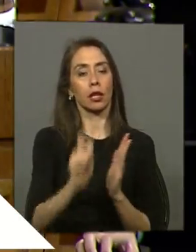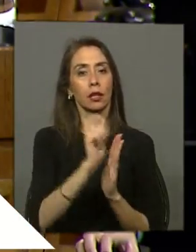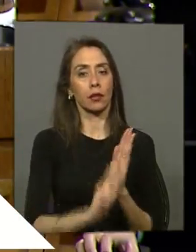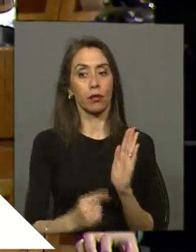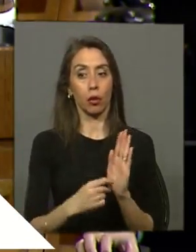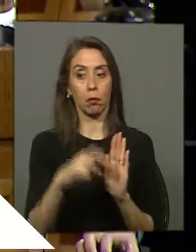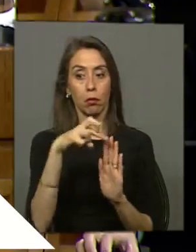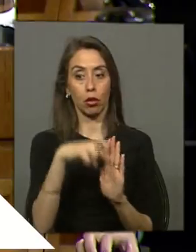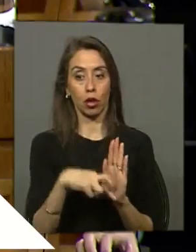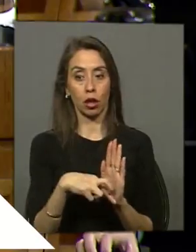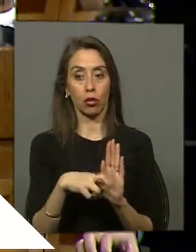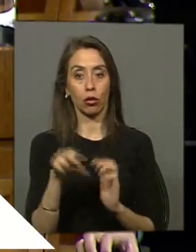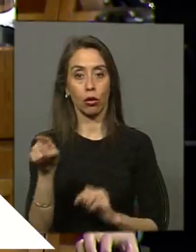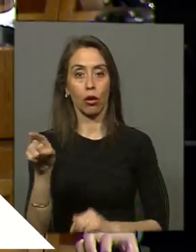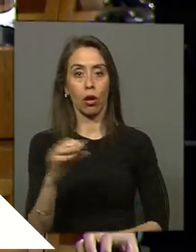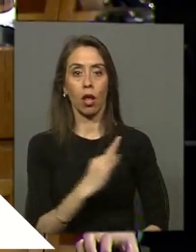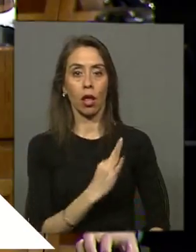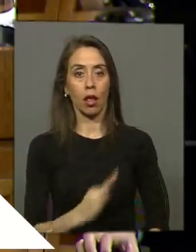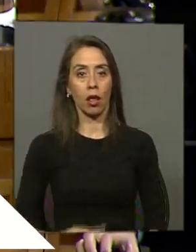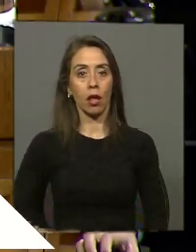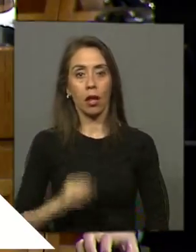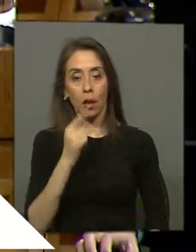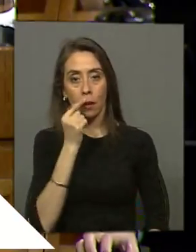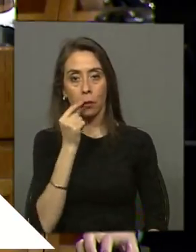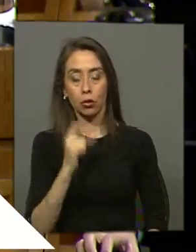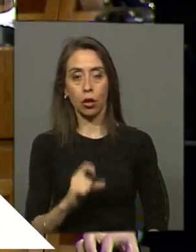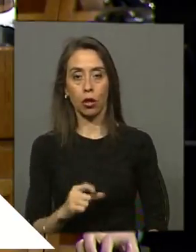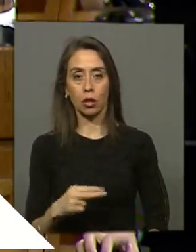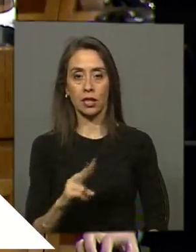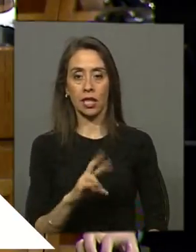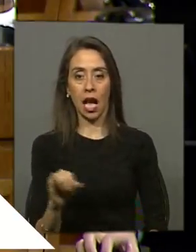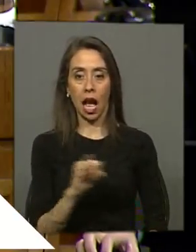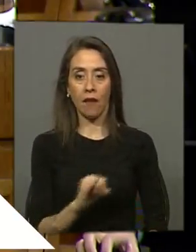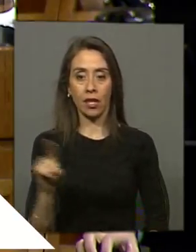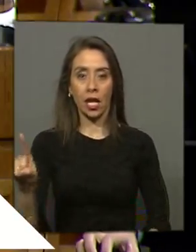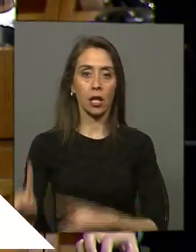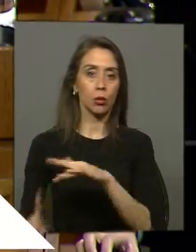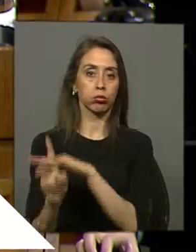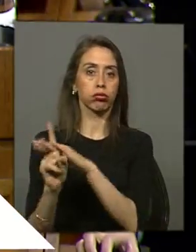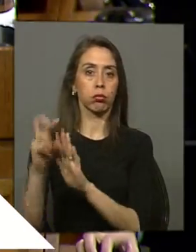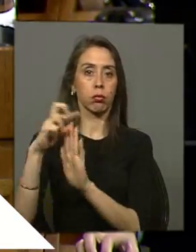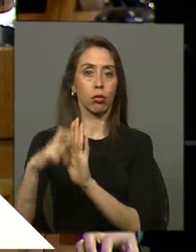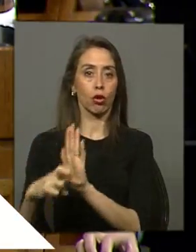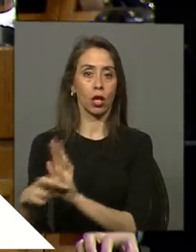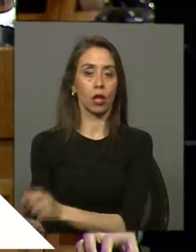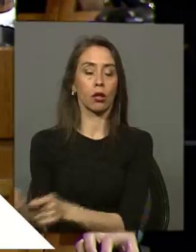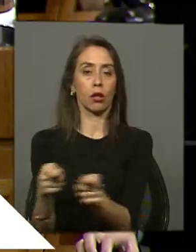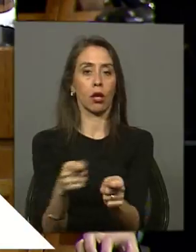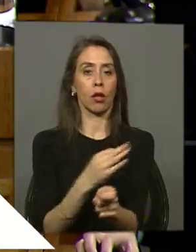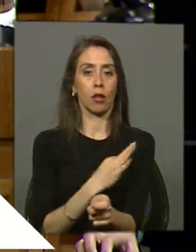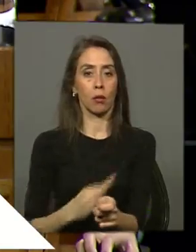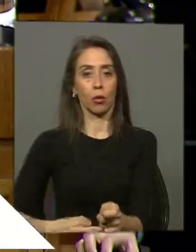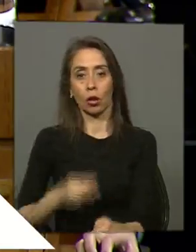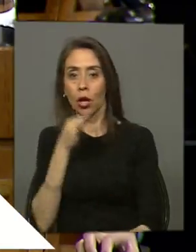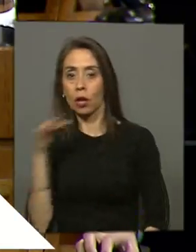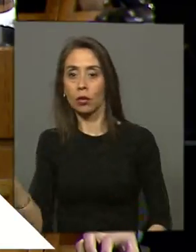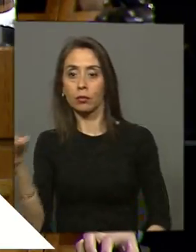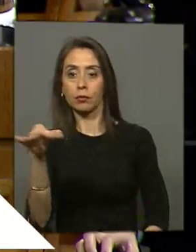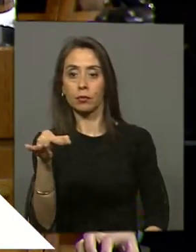proyecto, que entiendo que fue el diputado Chávez, que por ahí partió este proyecto, mi colega Chávez, por su intermedio ser presidente,